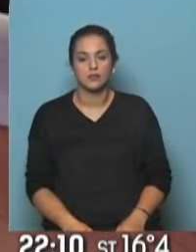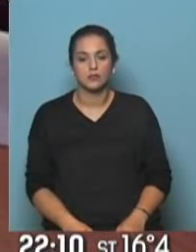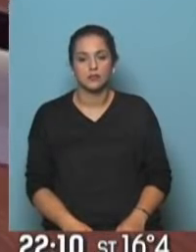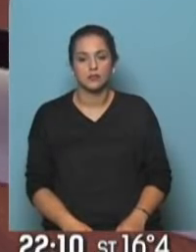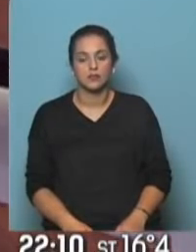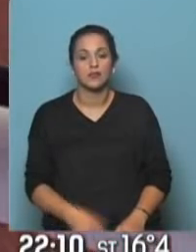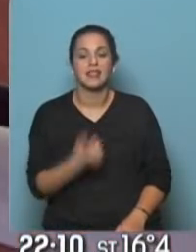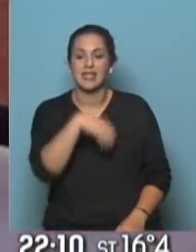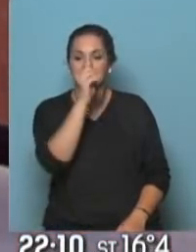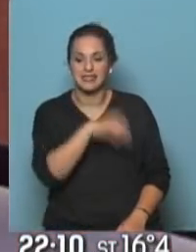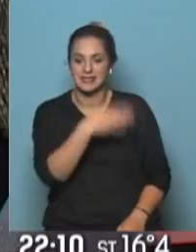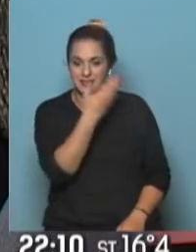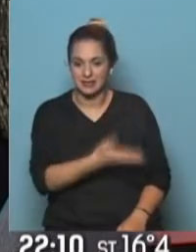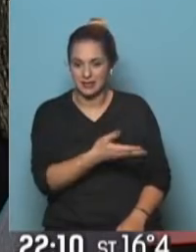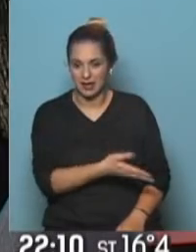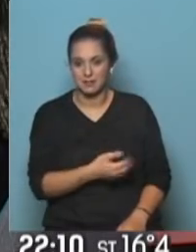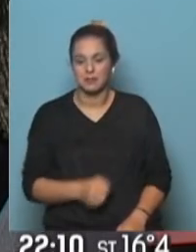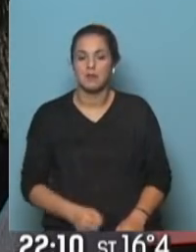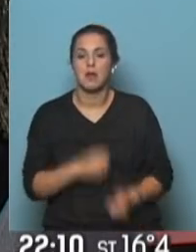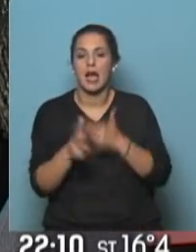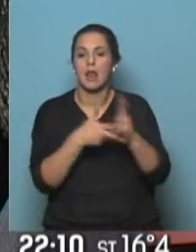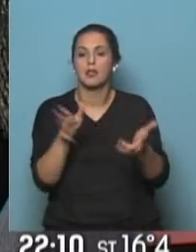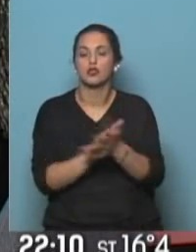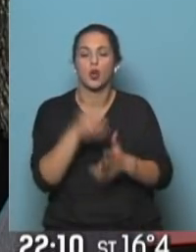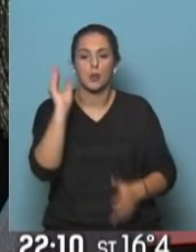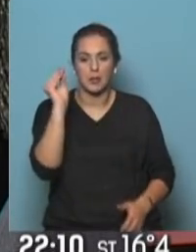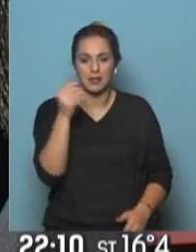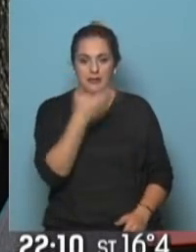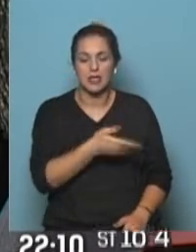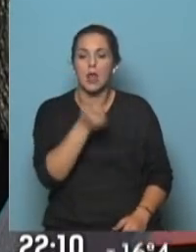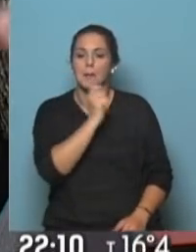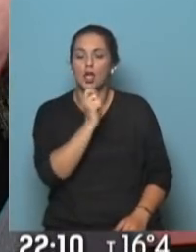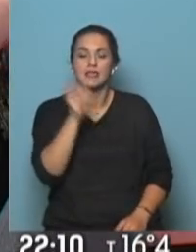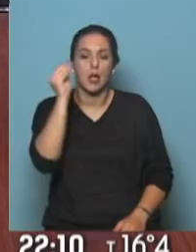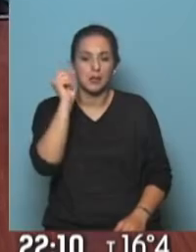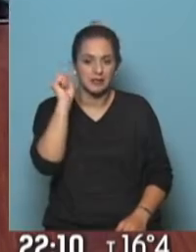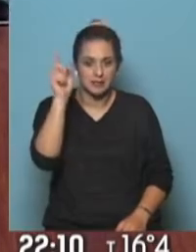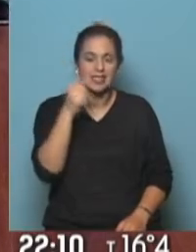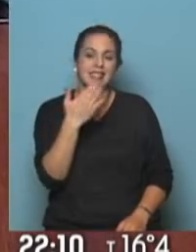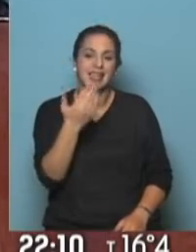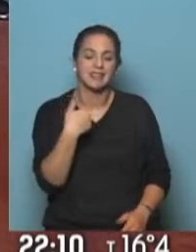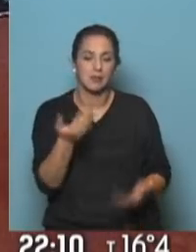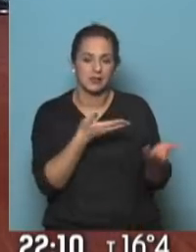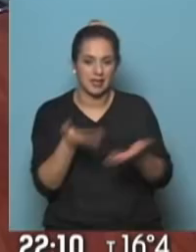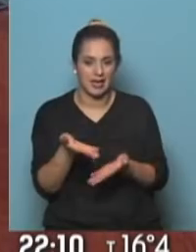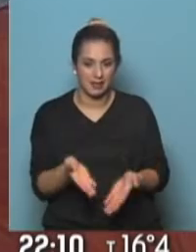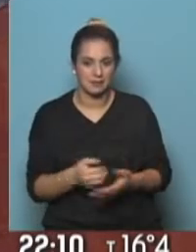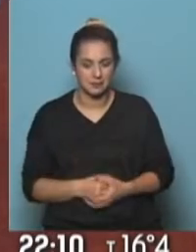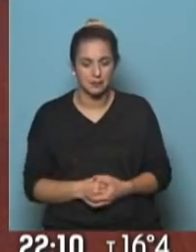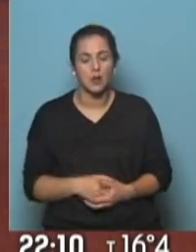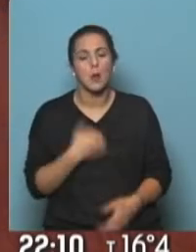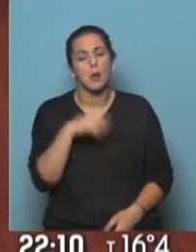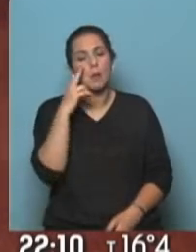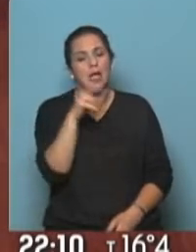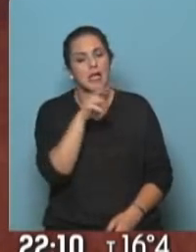Y está con nosotros para hablar de Brasil Marcia Carmo, periodista brasileña de la BBC. Gracias, Marcia, por estar acá.